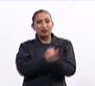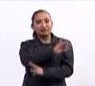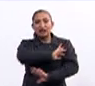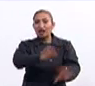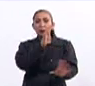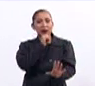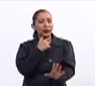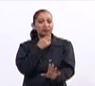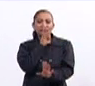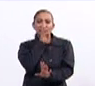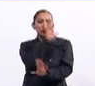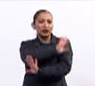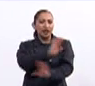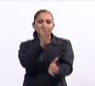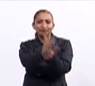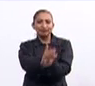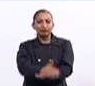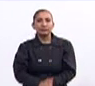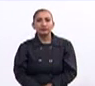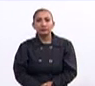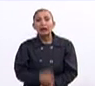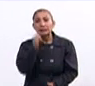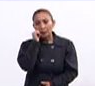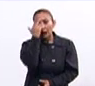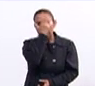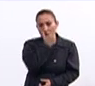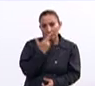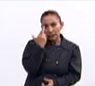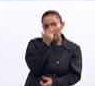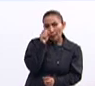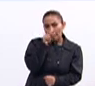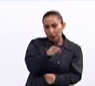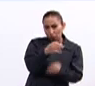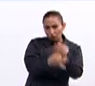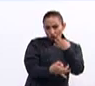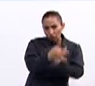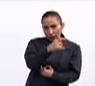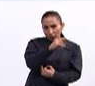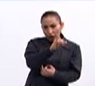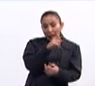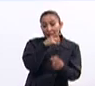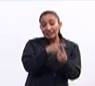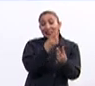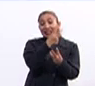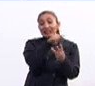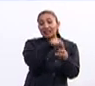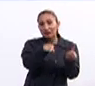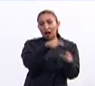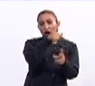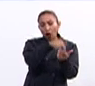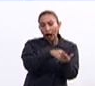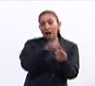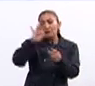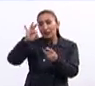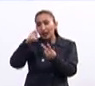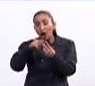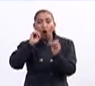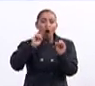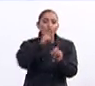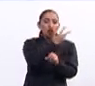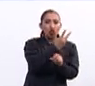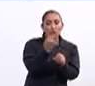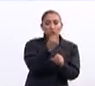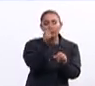definitiva e inatacable y hasta ahí se queda el asunto. Y siempre se revisa por el mismo tribunal. Son 3 instancias distintas, la local y una federal, o pueden ser